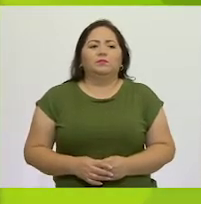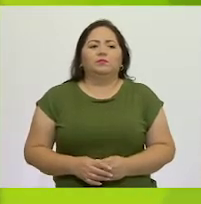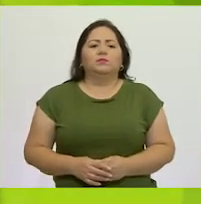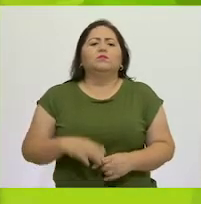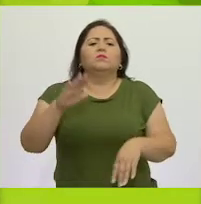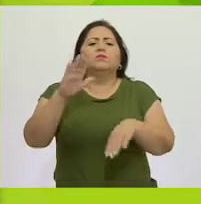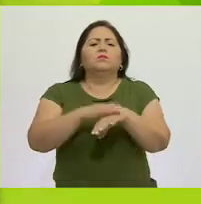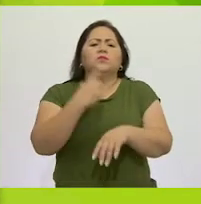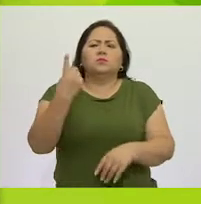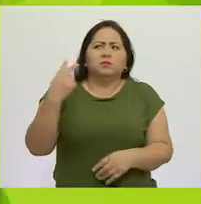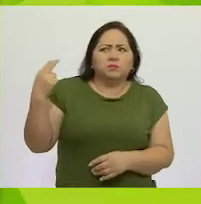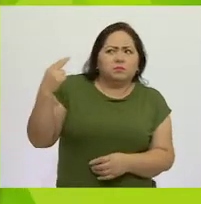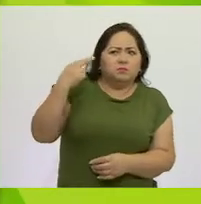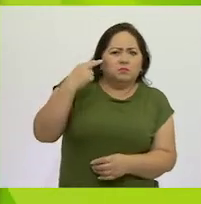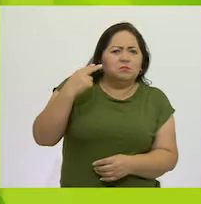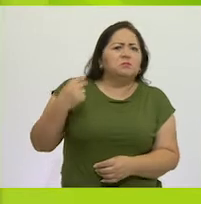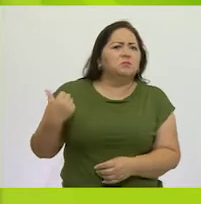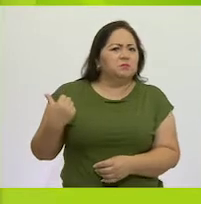¿Por qué nos mira así?